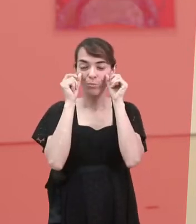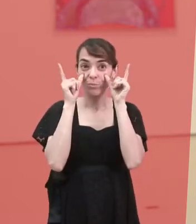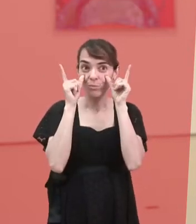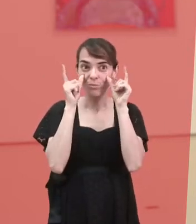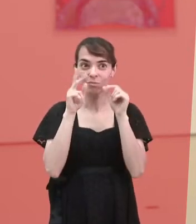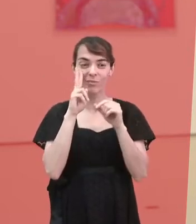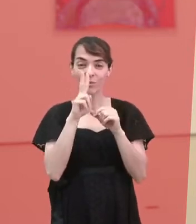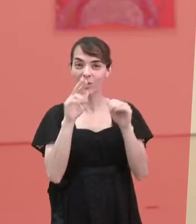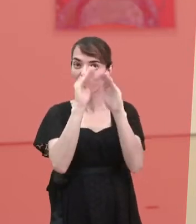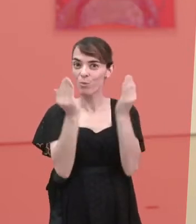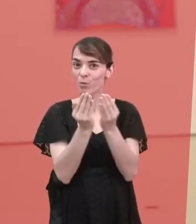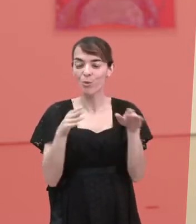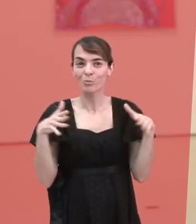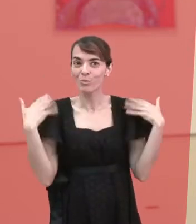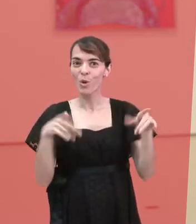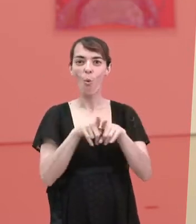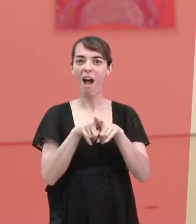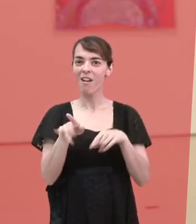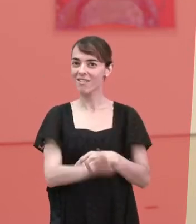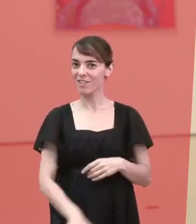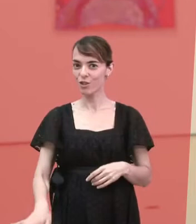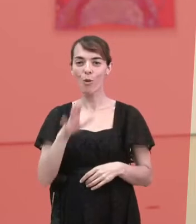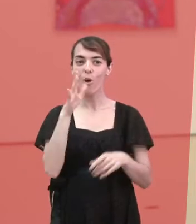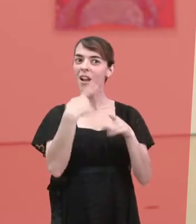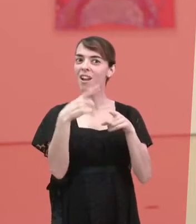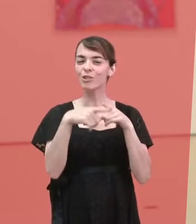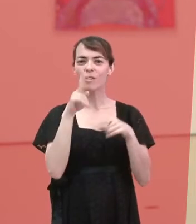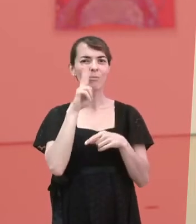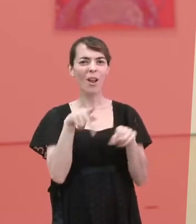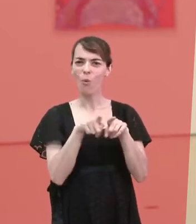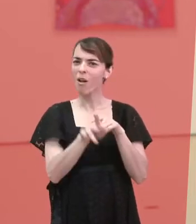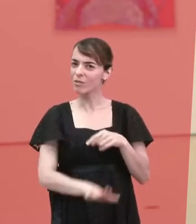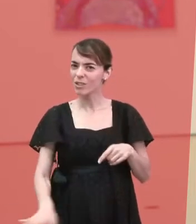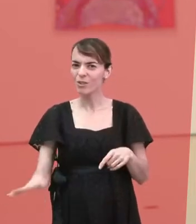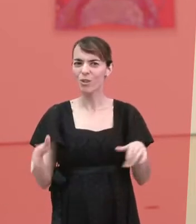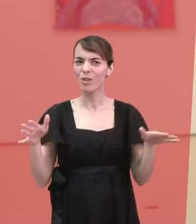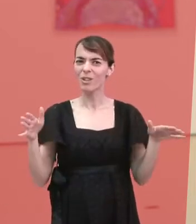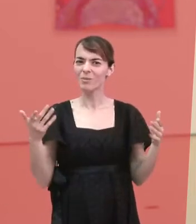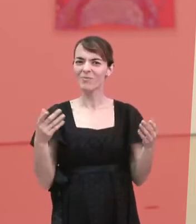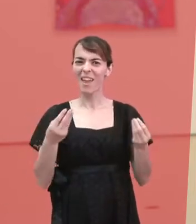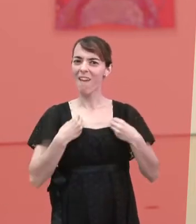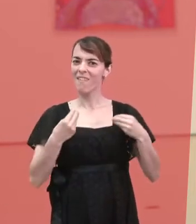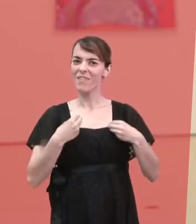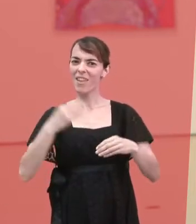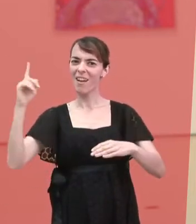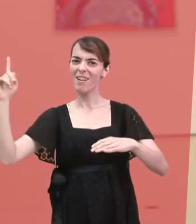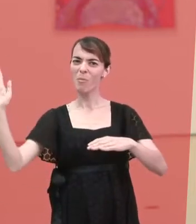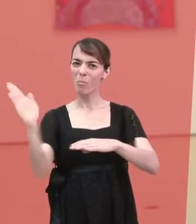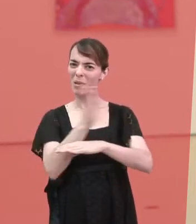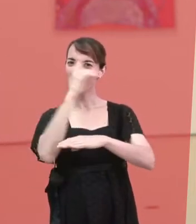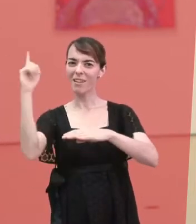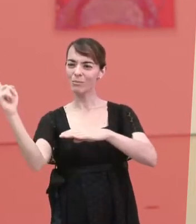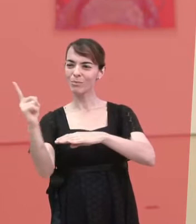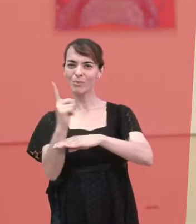sorprendido como un niño, porque hay que mirar las cosas como la mirada de un niño, sorprenderse ante la vida que pasa por delante de